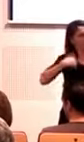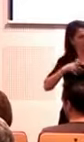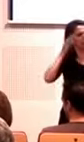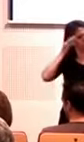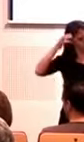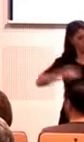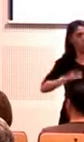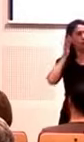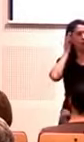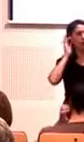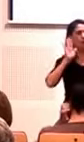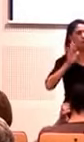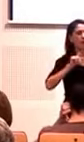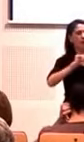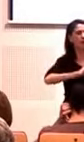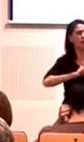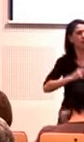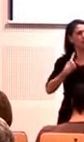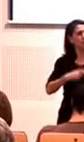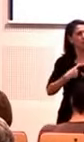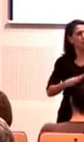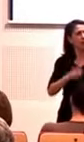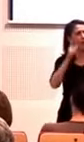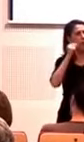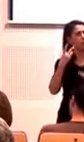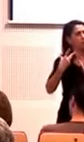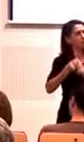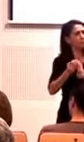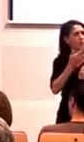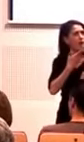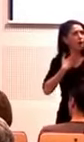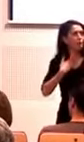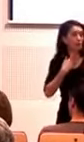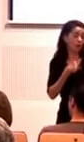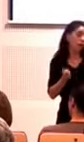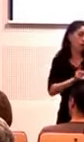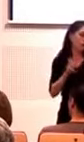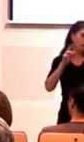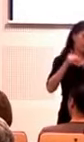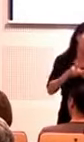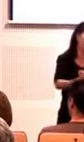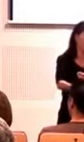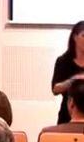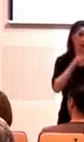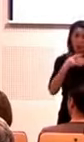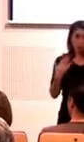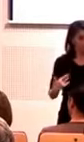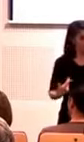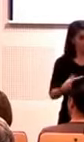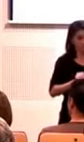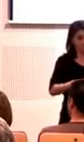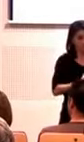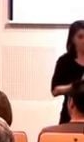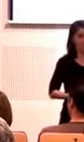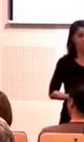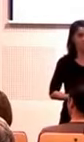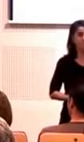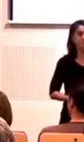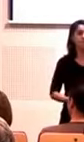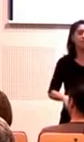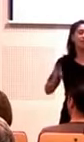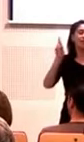mujer, a sentir una sexualidad con un hombre, ni nada, sí, ¿sabes? Pero bueno. Espero que